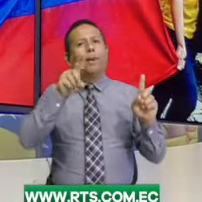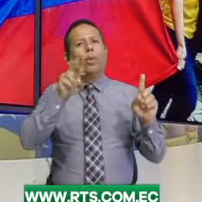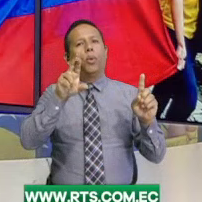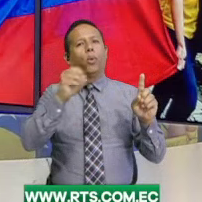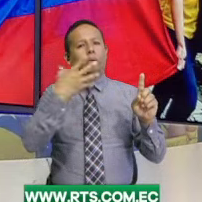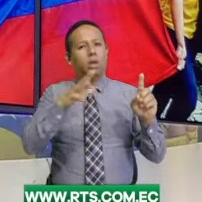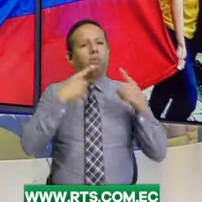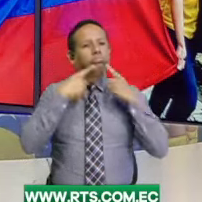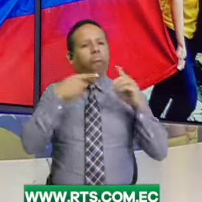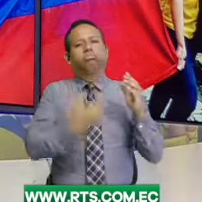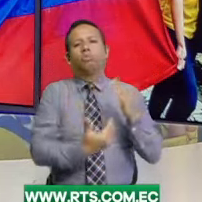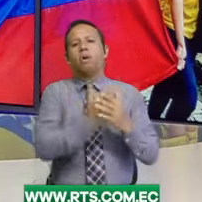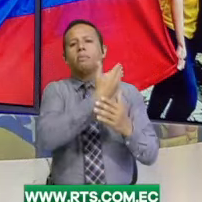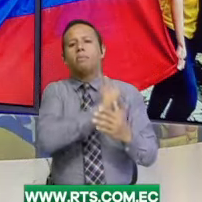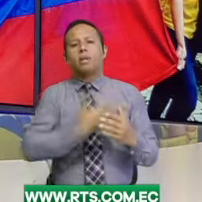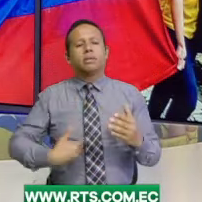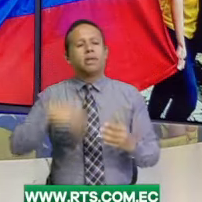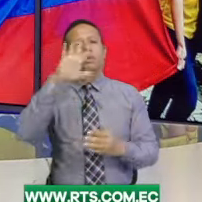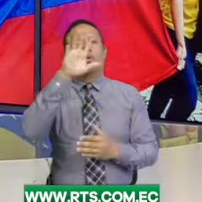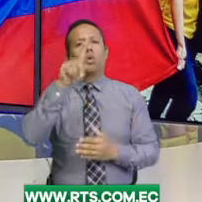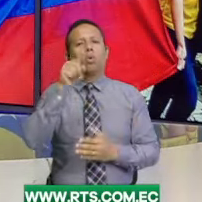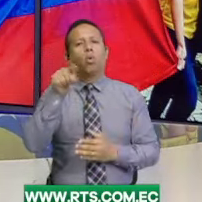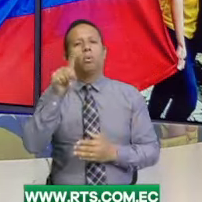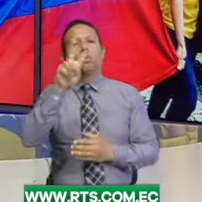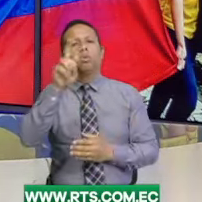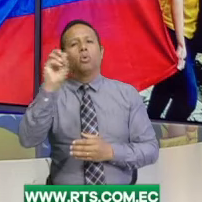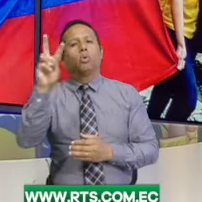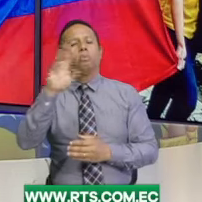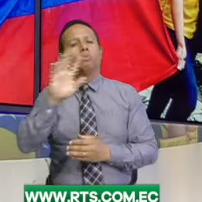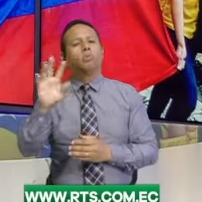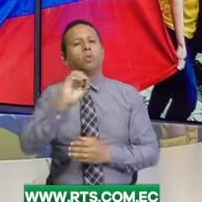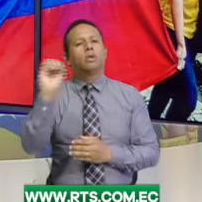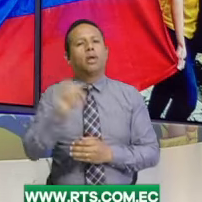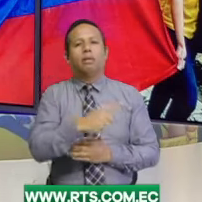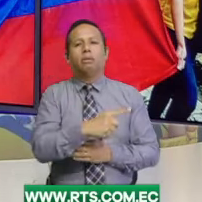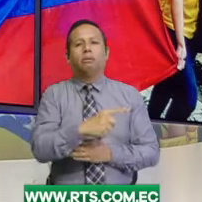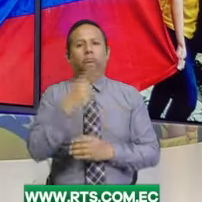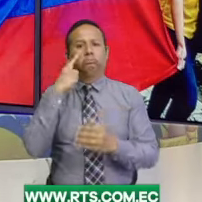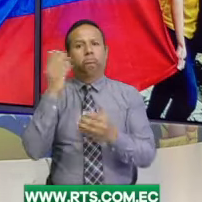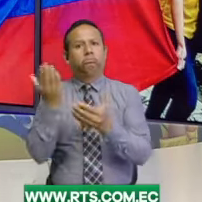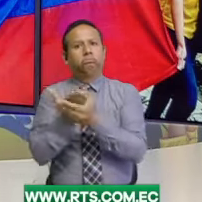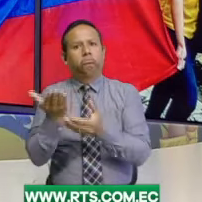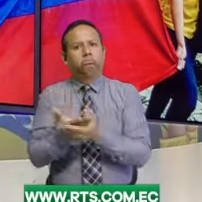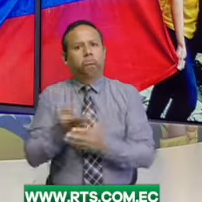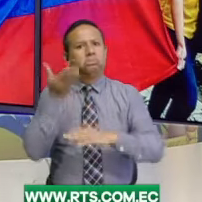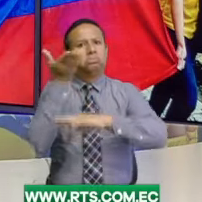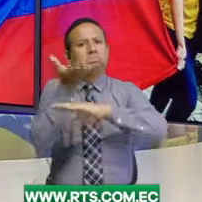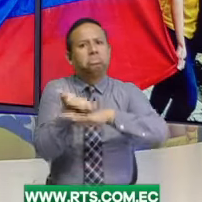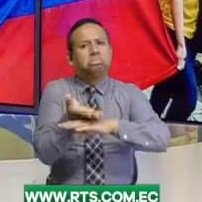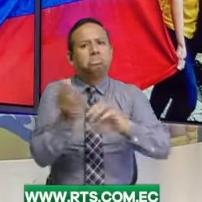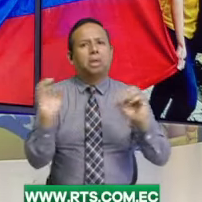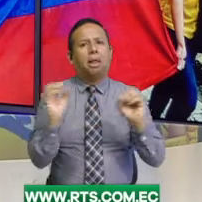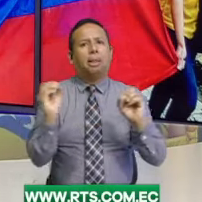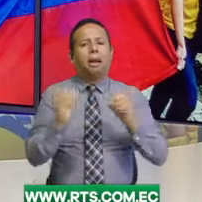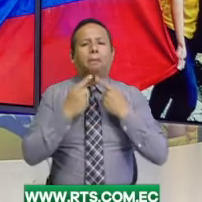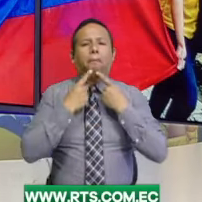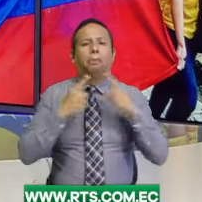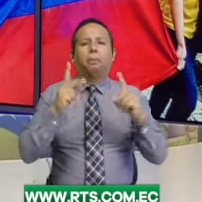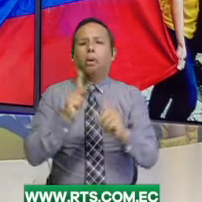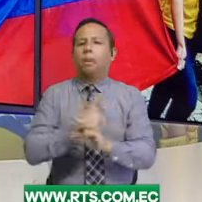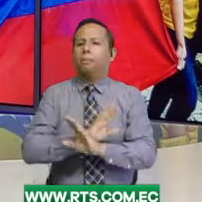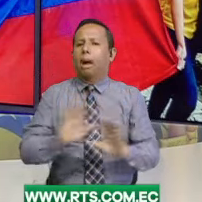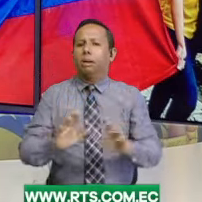el 51,2% de los votos sin presentar las actas que así lo respalden. Tras el anuncio, se